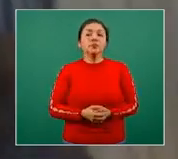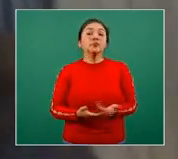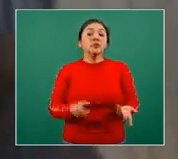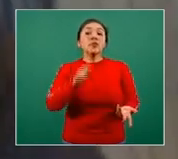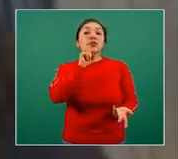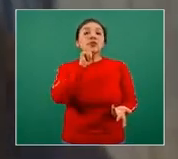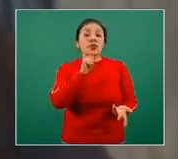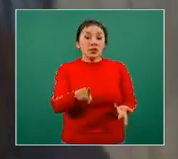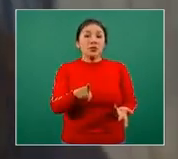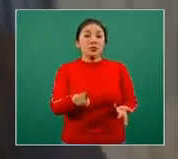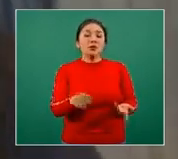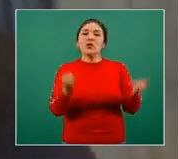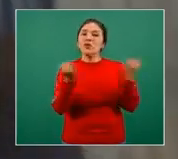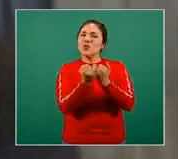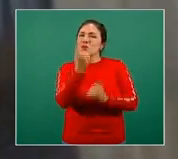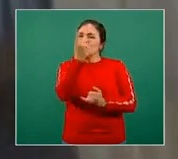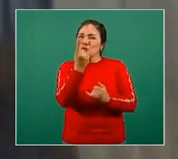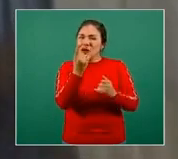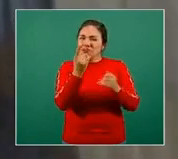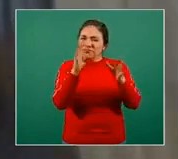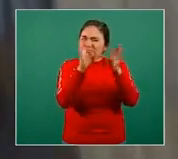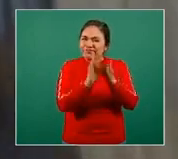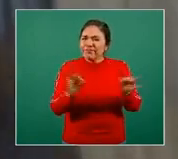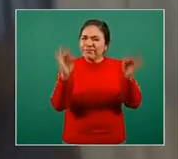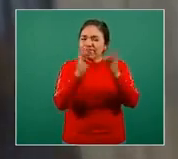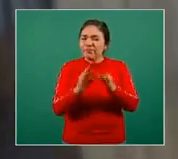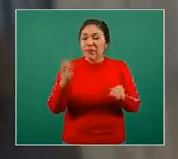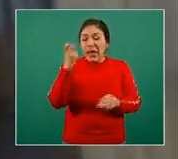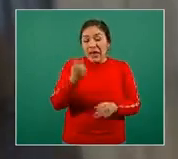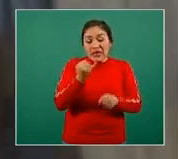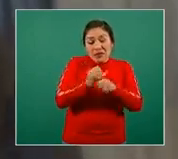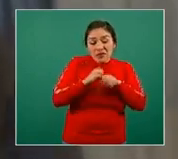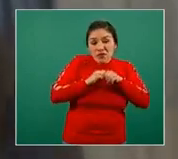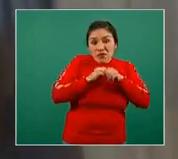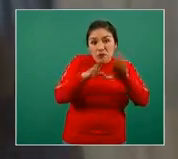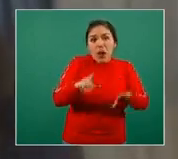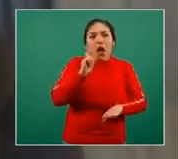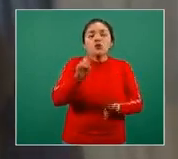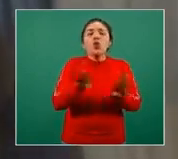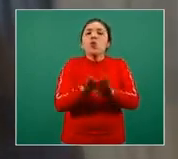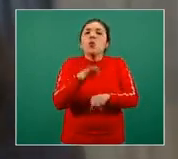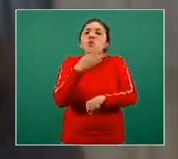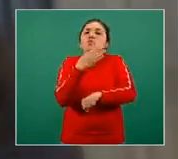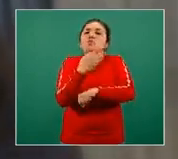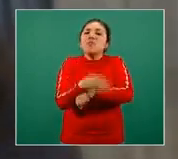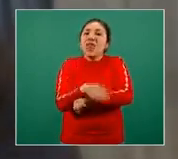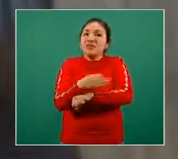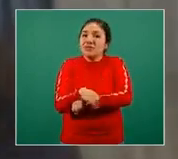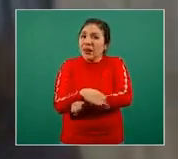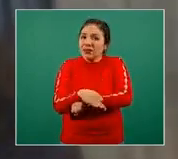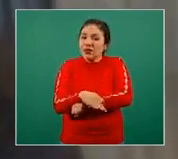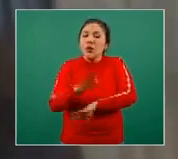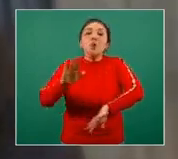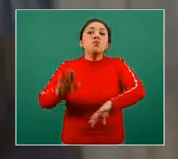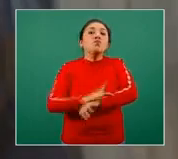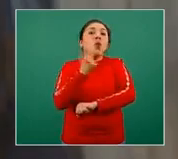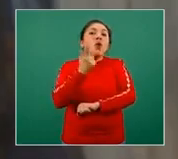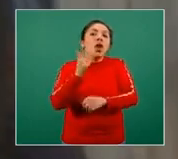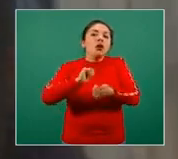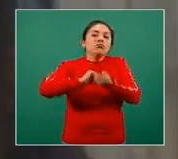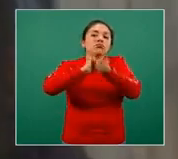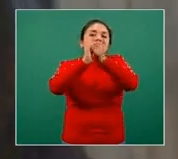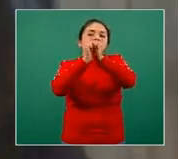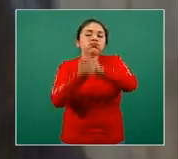También se enfatiza que esta información es interina, es intermedia, porque se va a evaluar